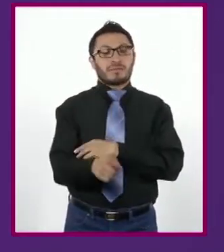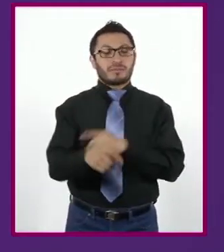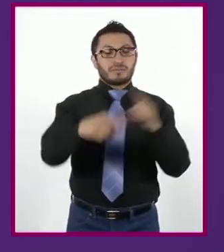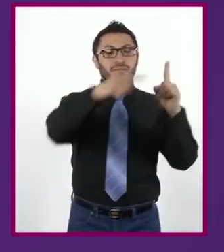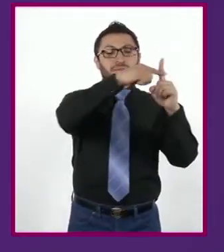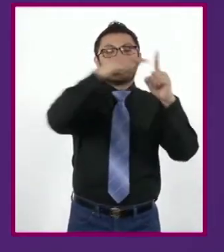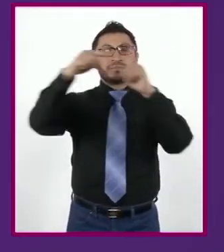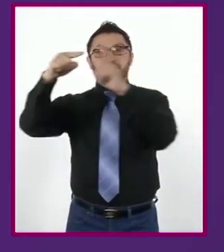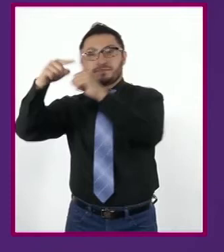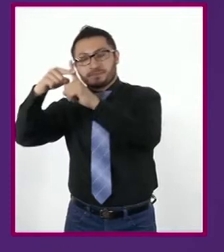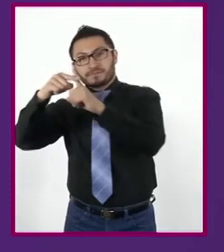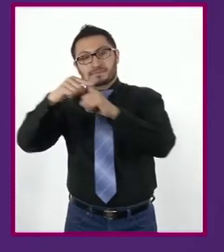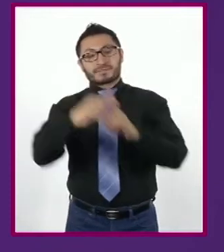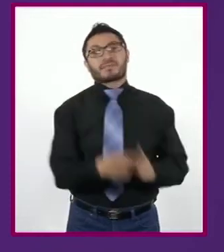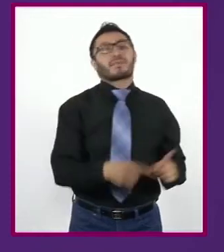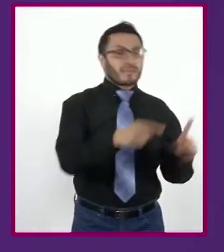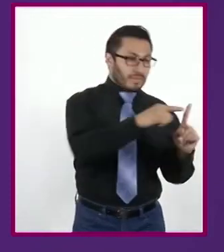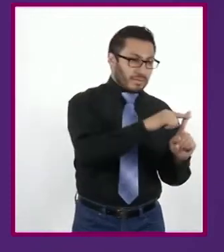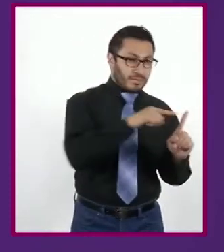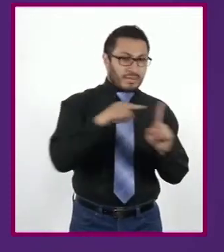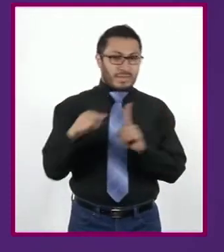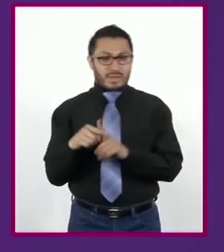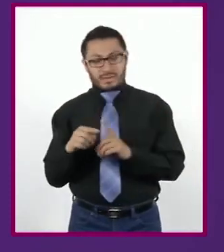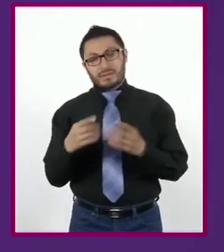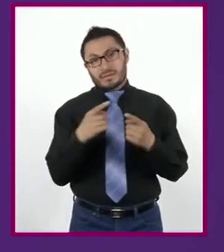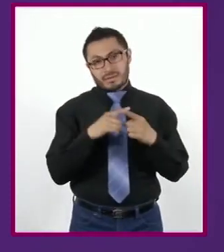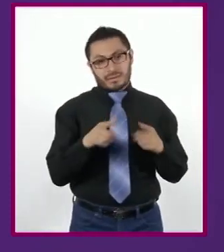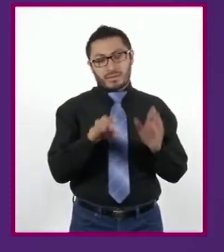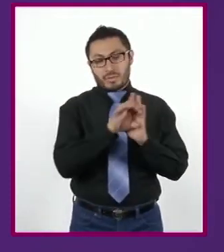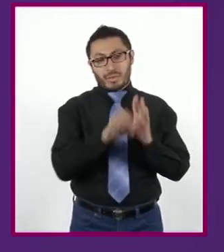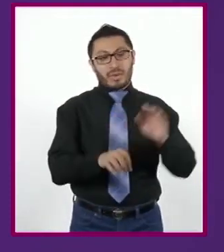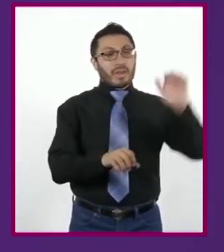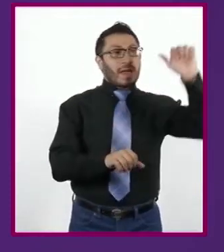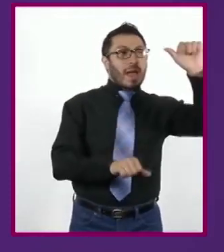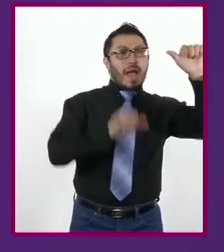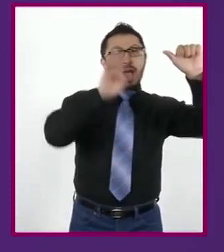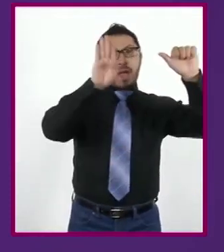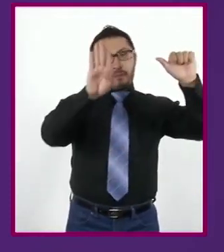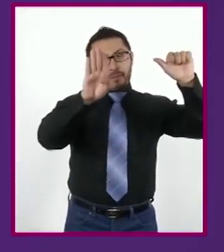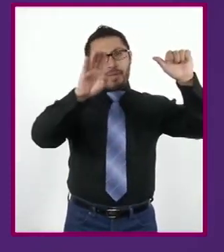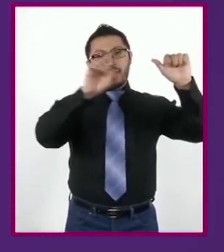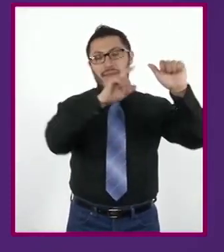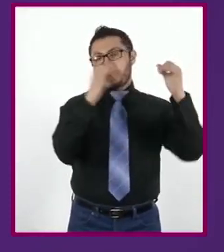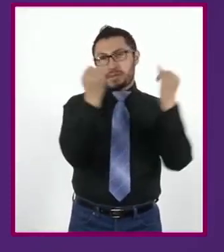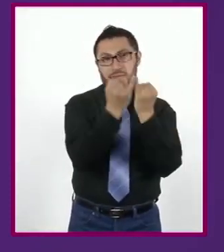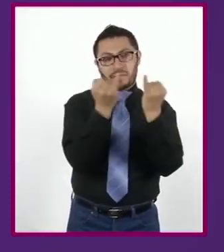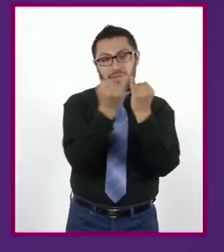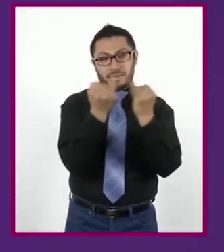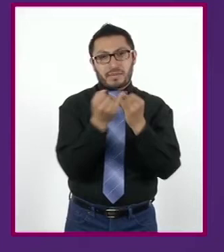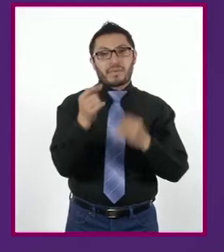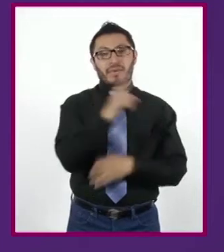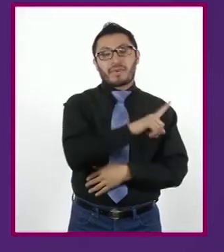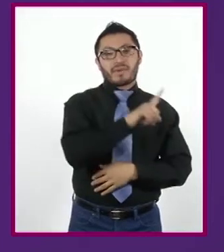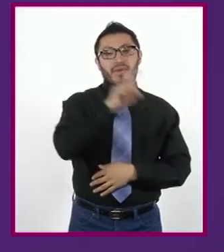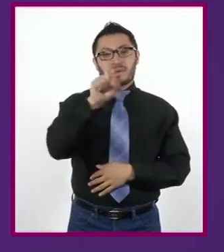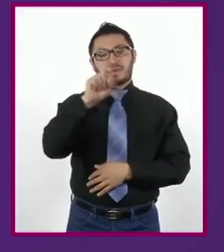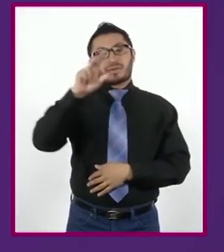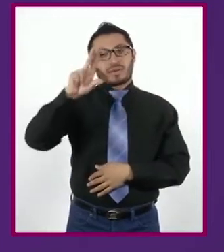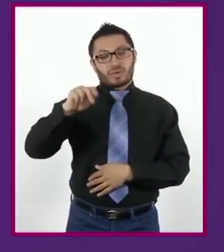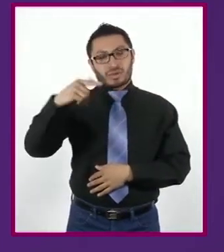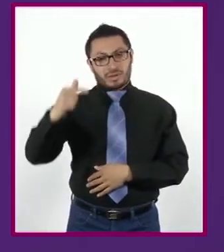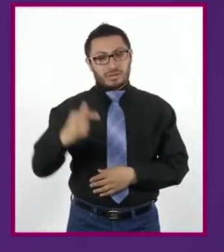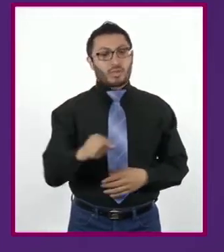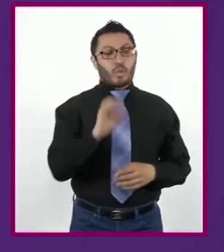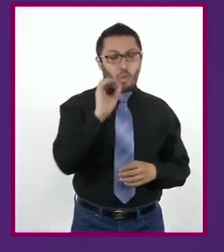suman 180 grados. Es decir, la suma de los ángulos seguidos A y B, o de B más